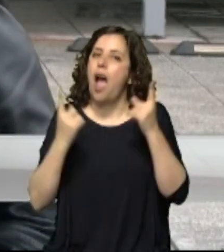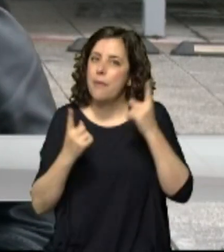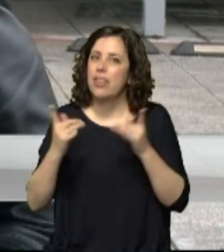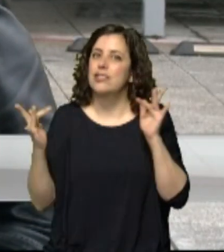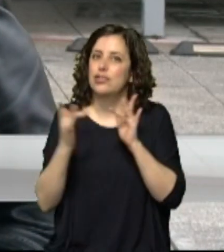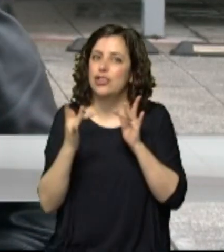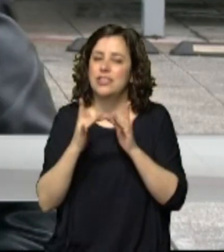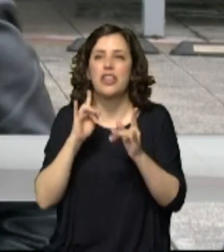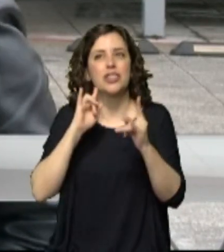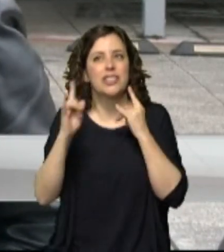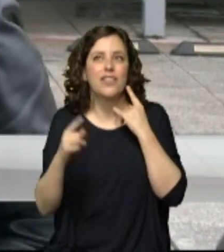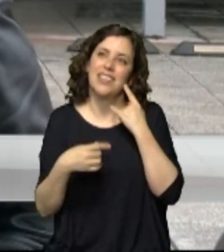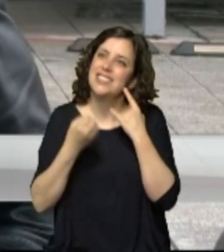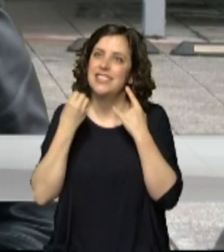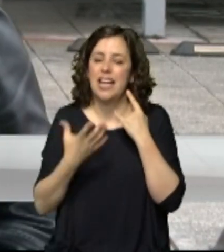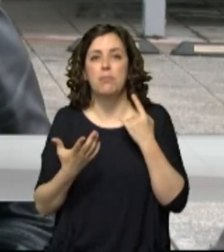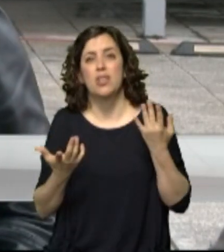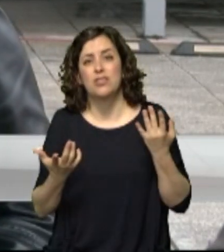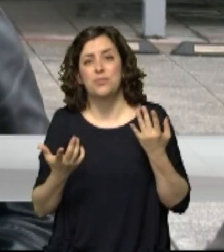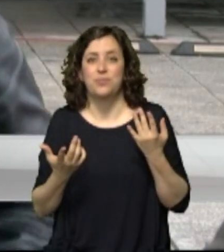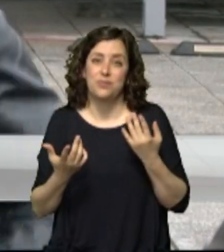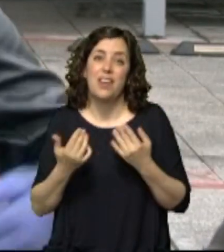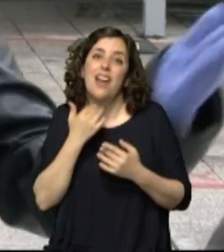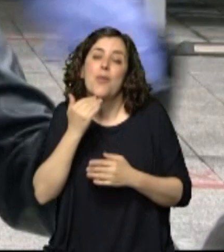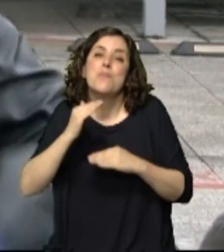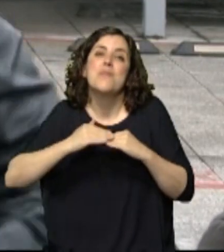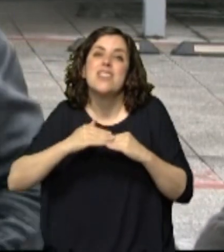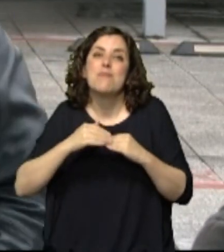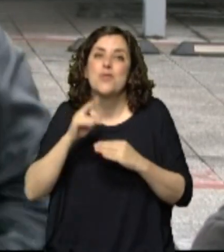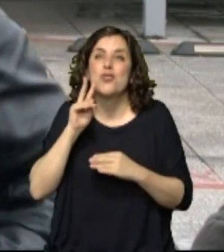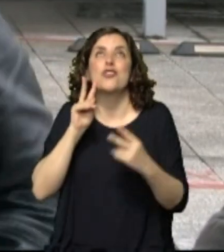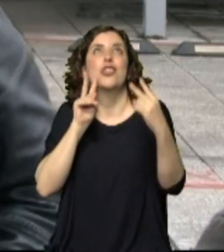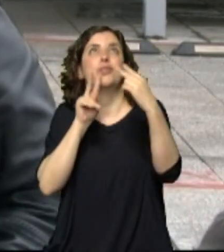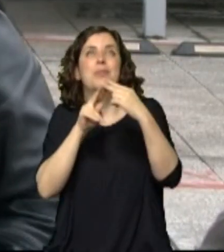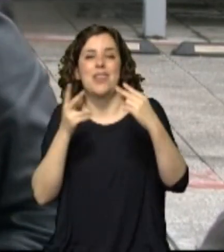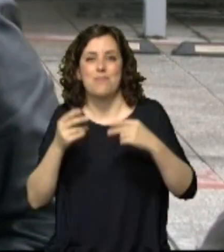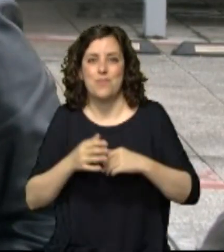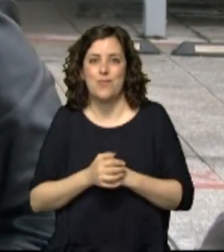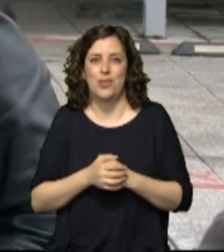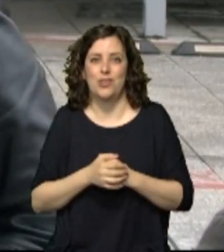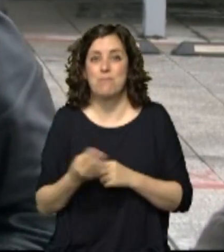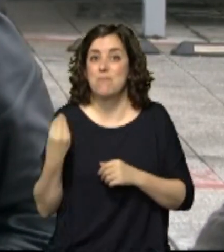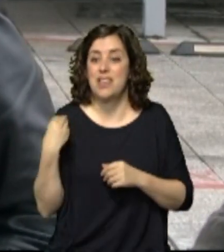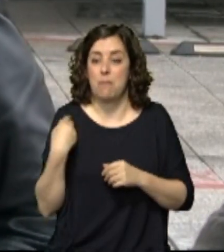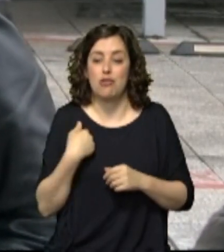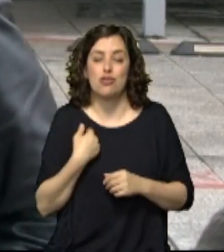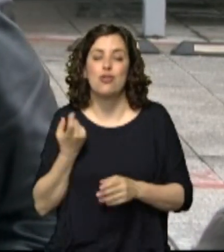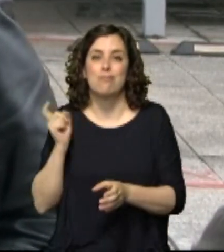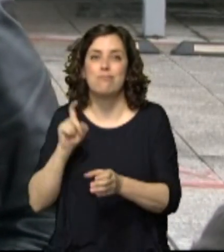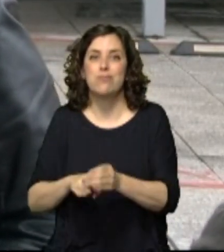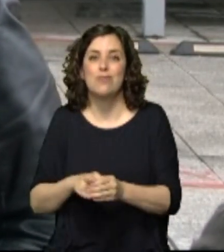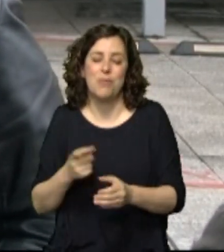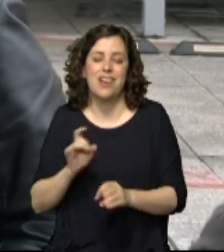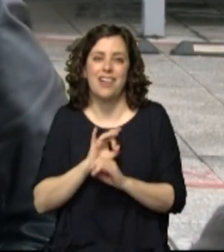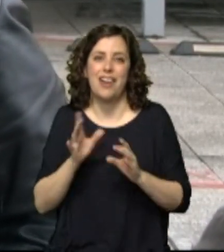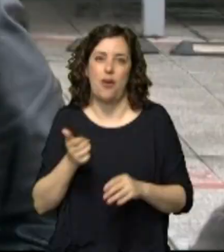pero nunca es lo mismo. Entonces, pues bueno, pues aunque sea verlos desde aquí abajo, nos invitaron los de Sembrando Sonrisas y pues no hemos querido